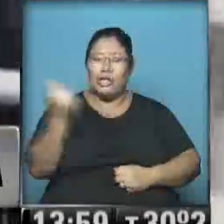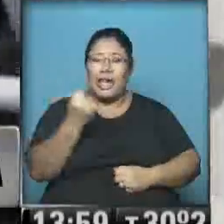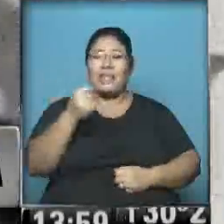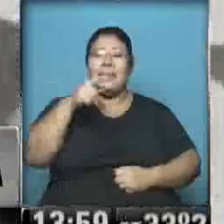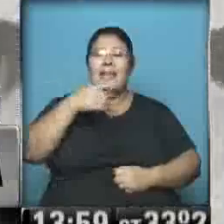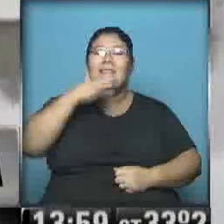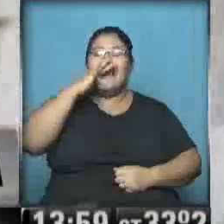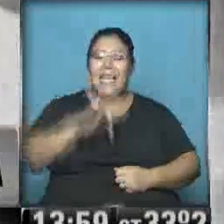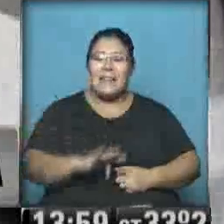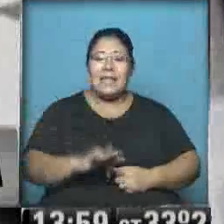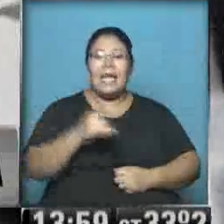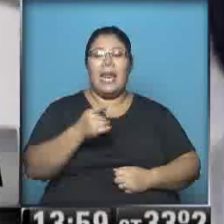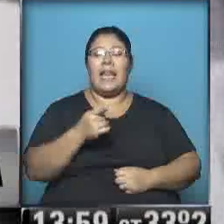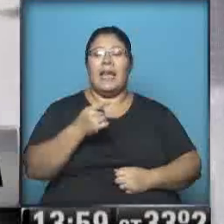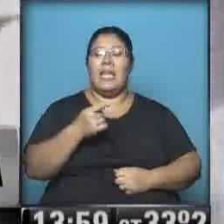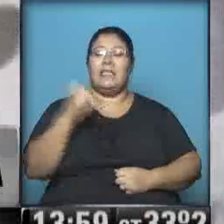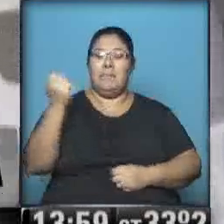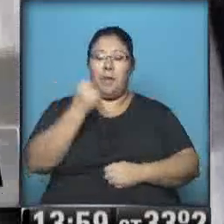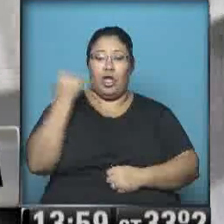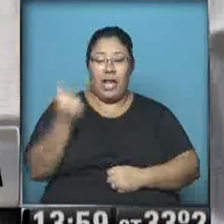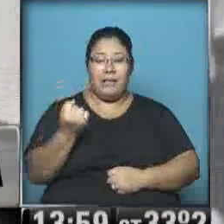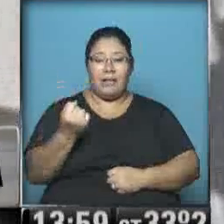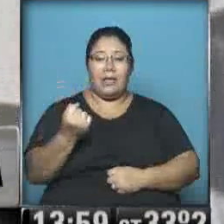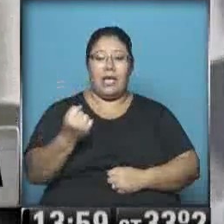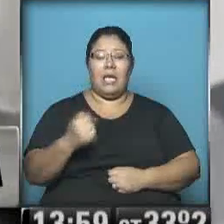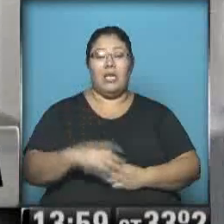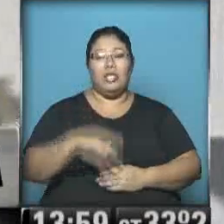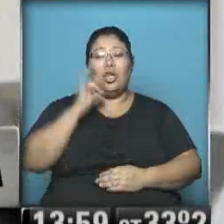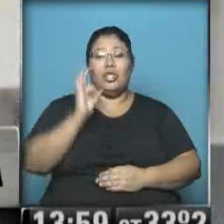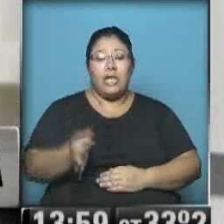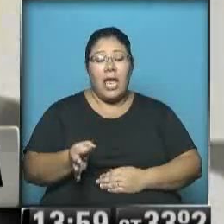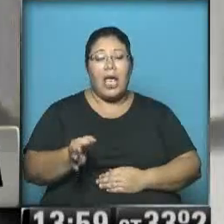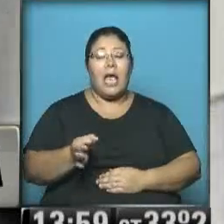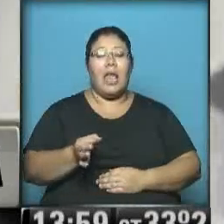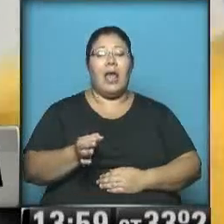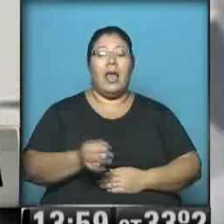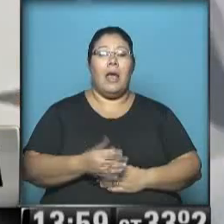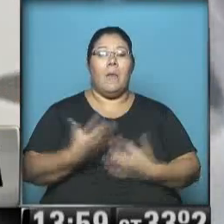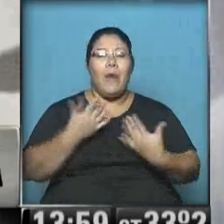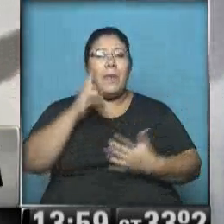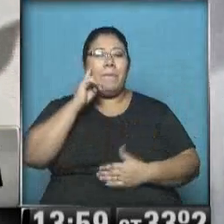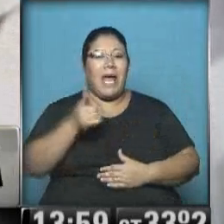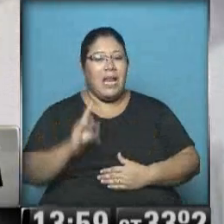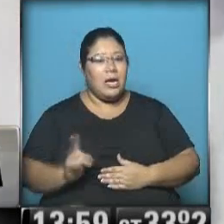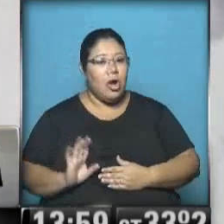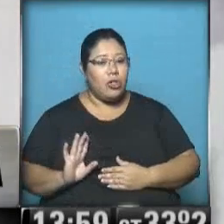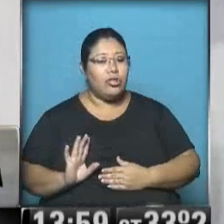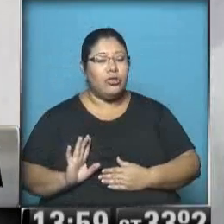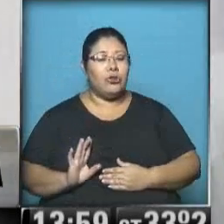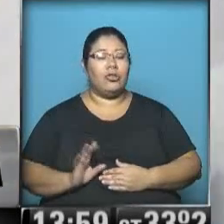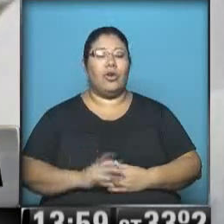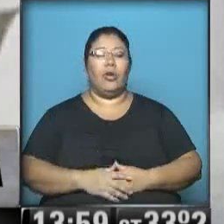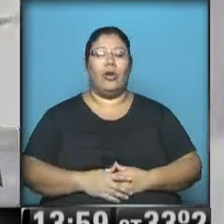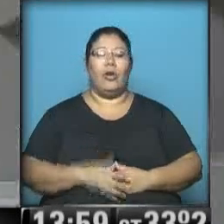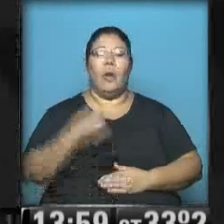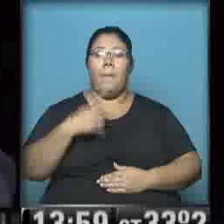está tan bien trazado en el guión. Yo reconozco el riesgo que tiene este trabajo, la elección de